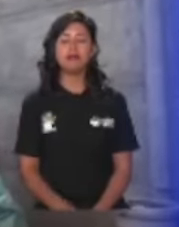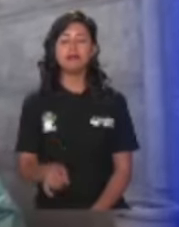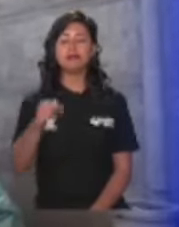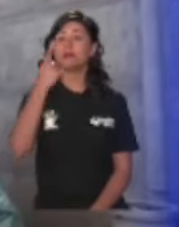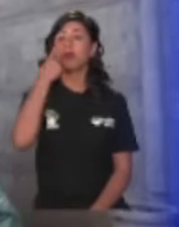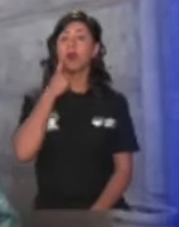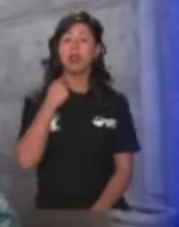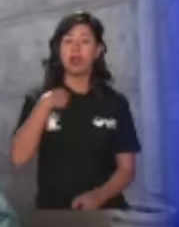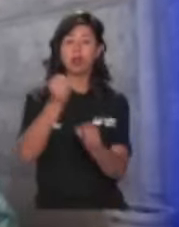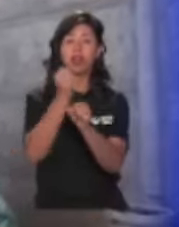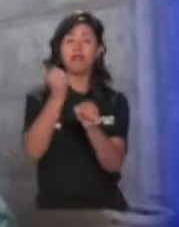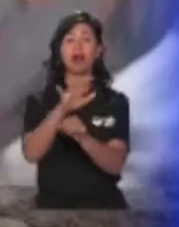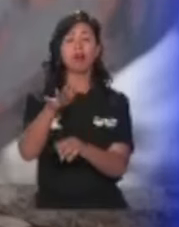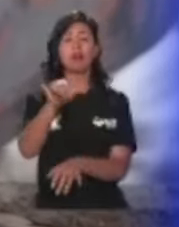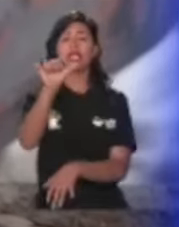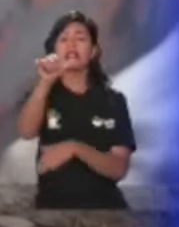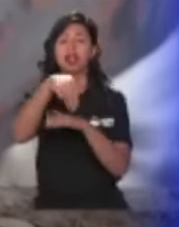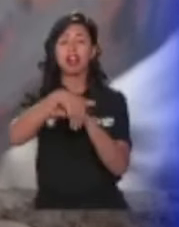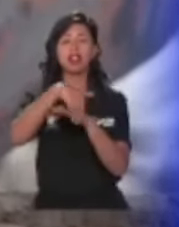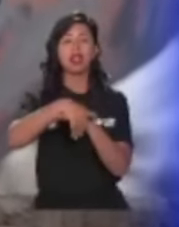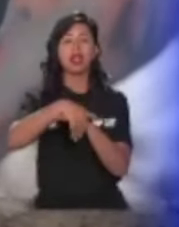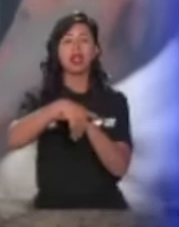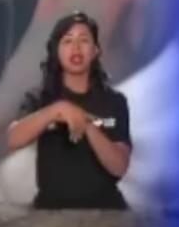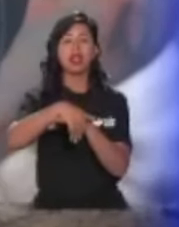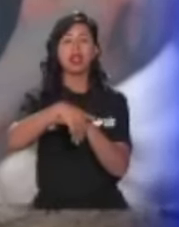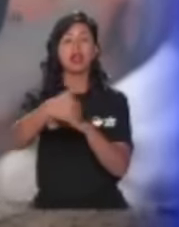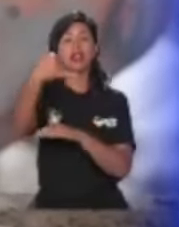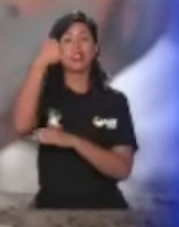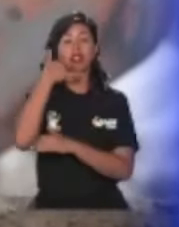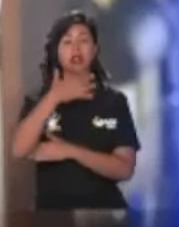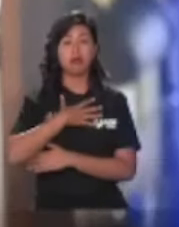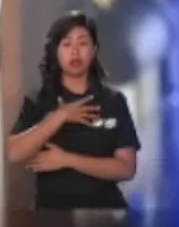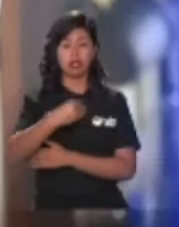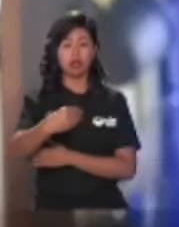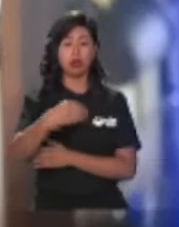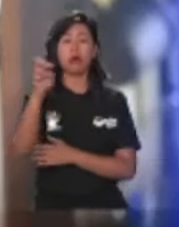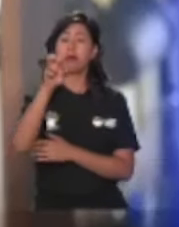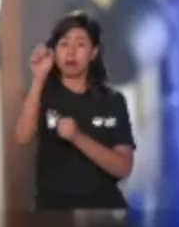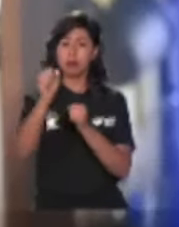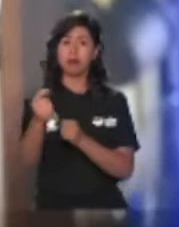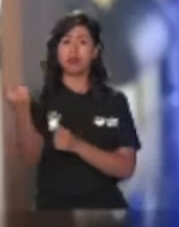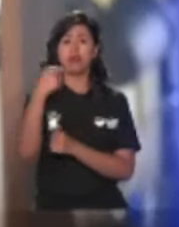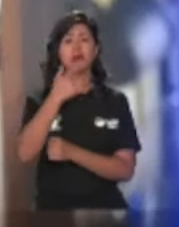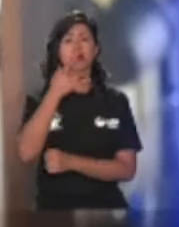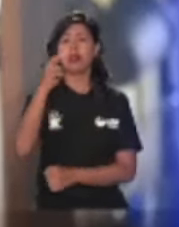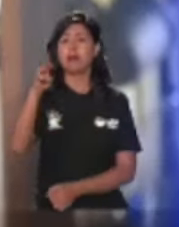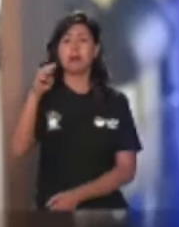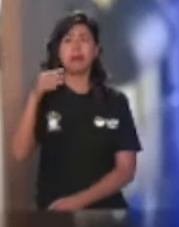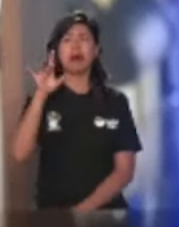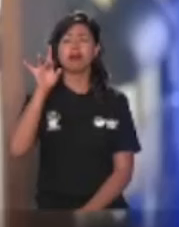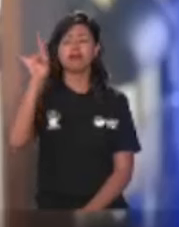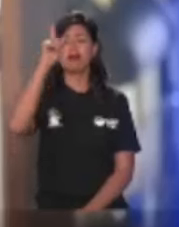Estoy trabajando yo como a las 6 de la tarde. Me llama mi hijo. Me dijo, papá, te puedes venir porque a mi mamá la llamo al